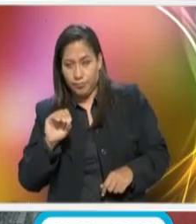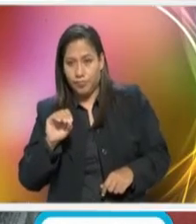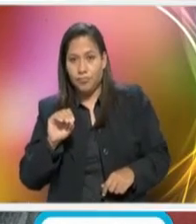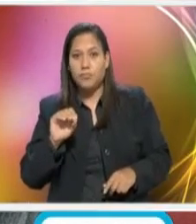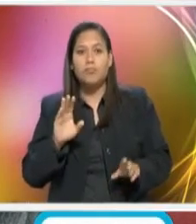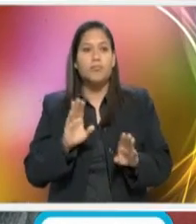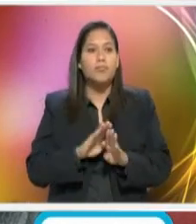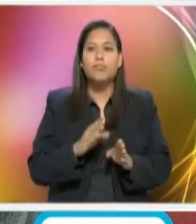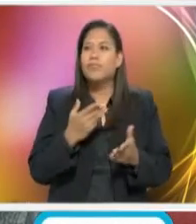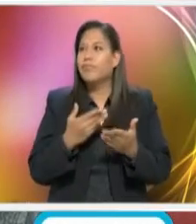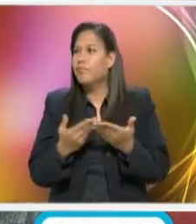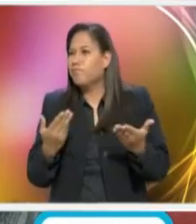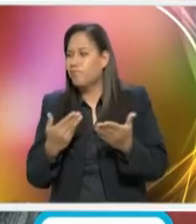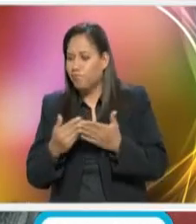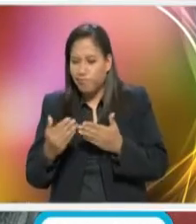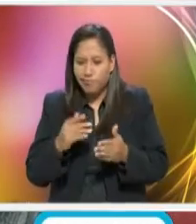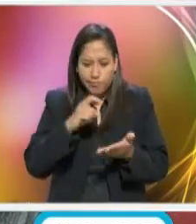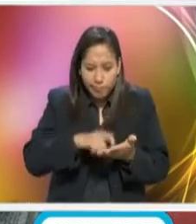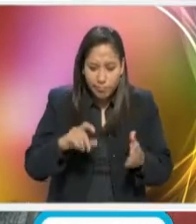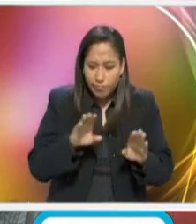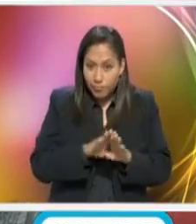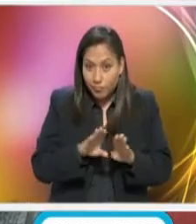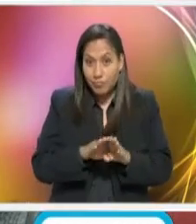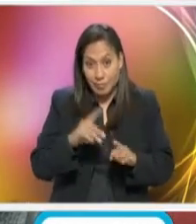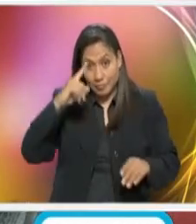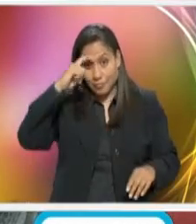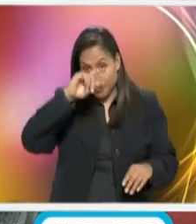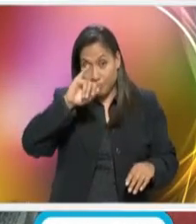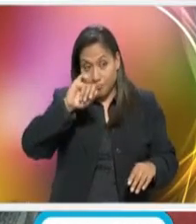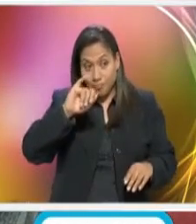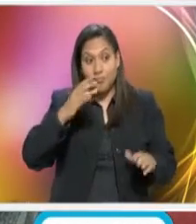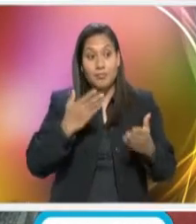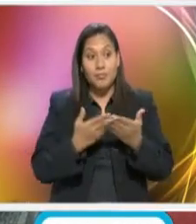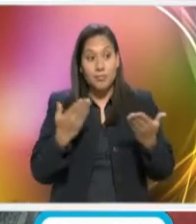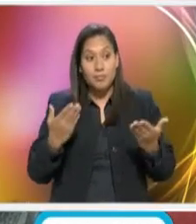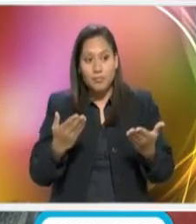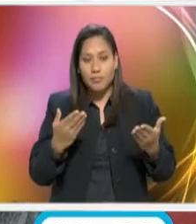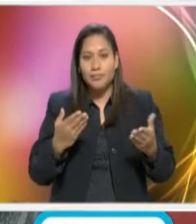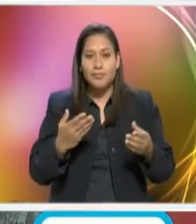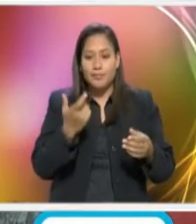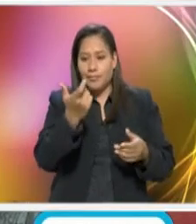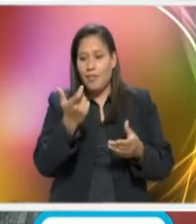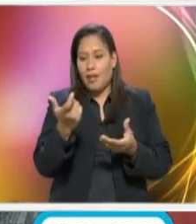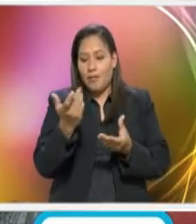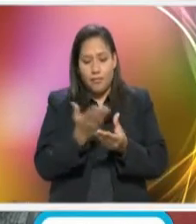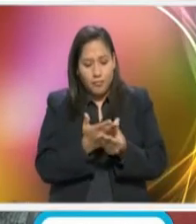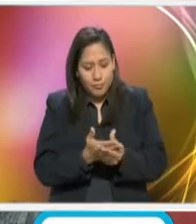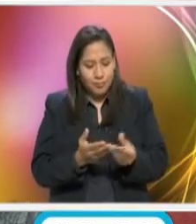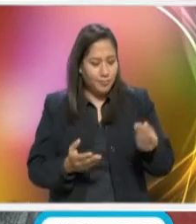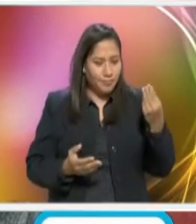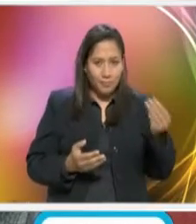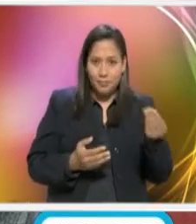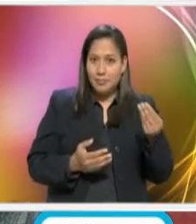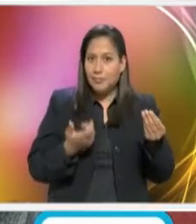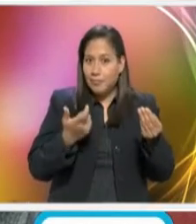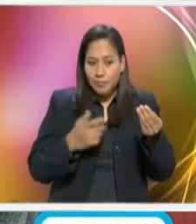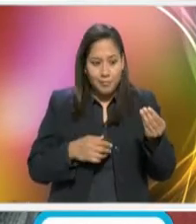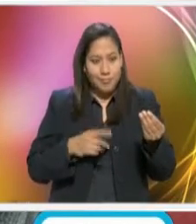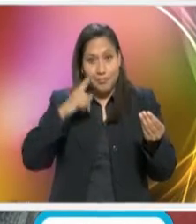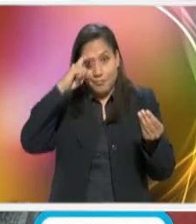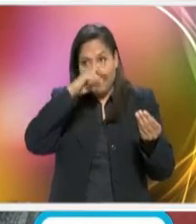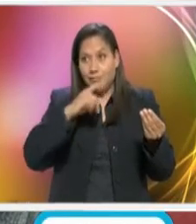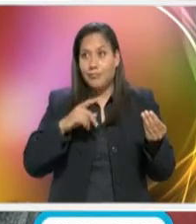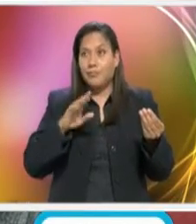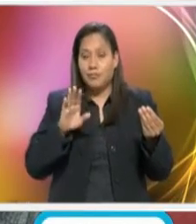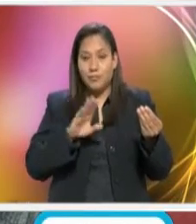las tendencias ahora al momento de hacer las compras. Es difícil ahora que andes con el dinero físico y pues se